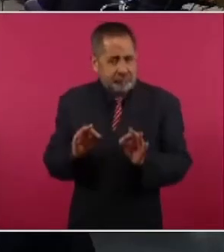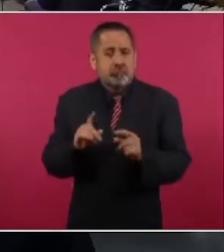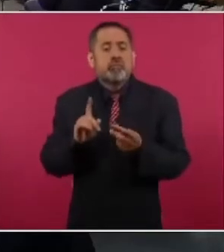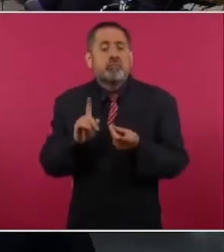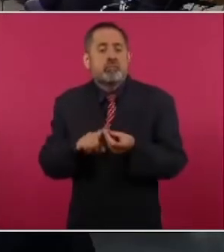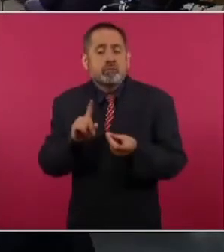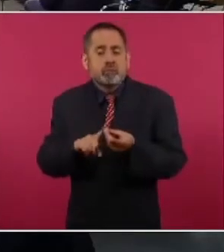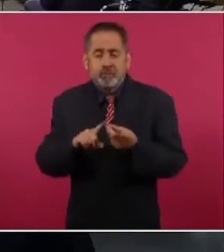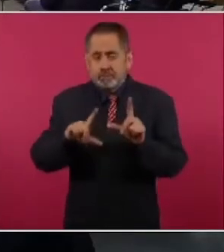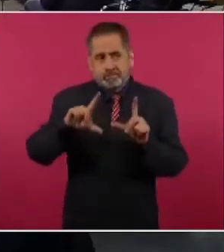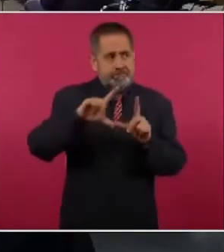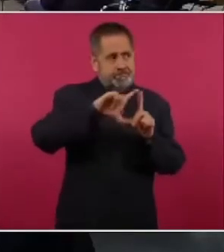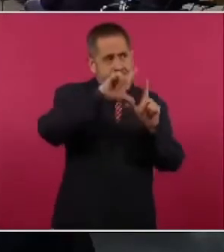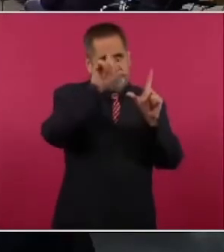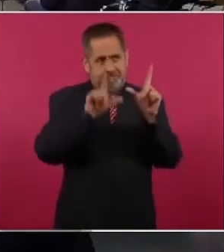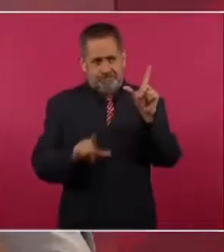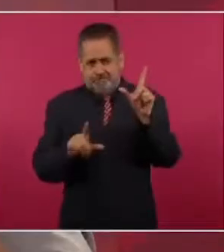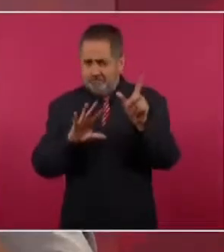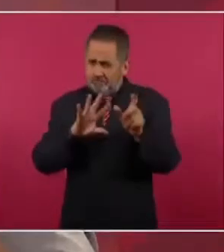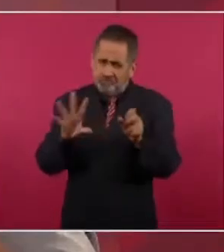todo México.